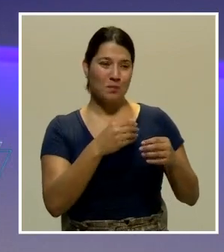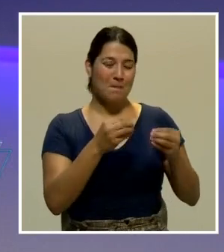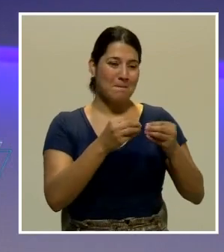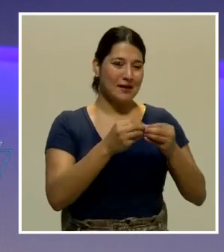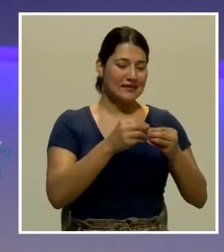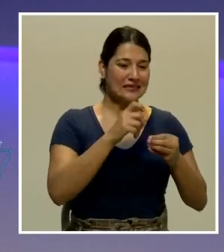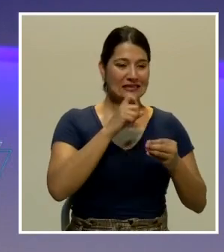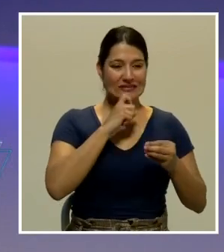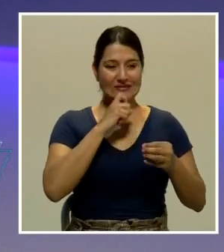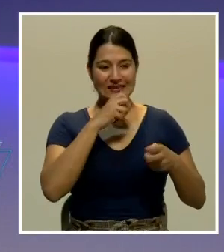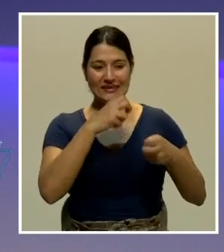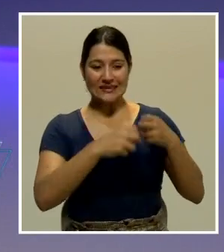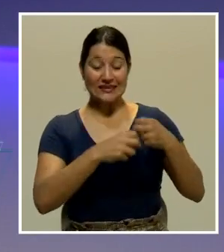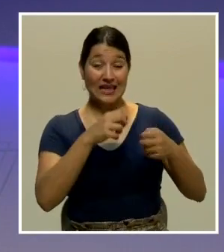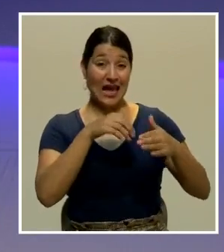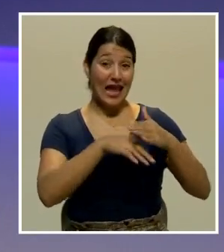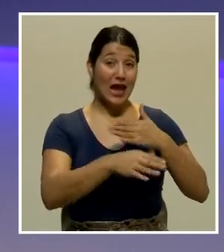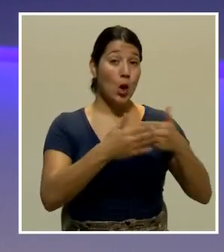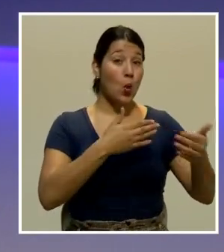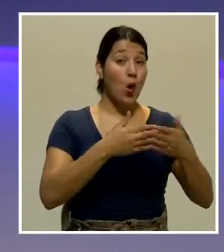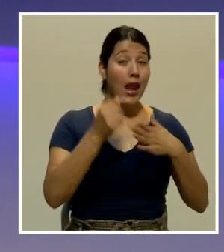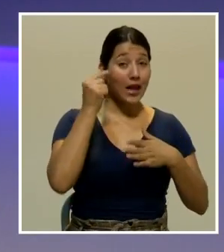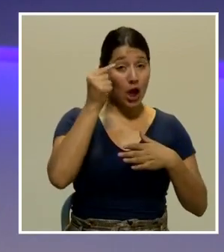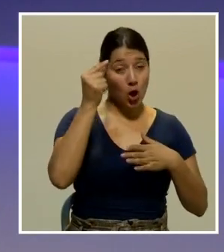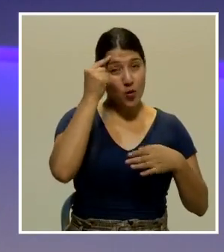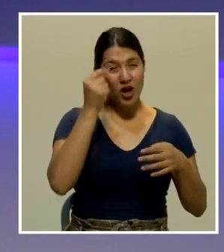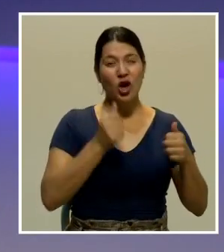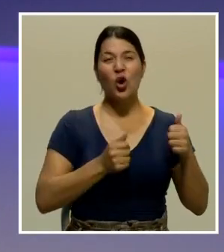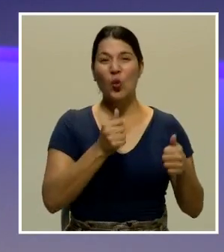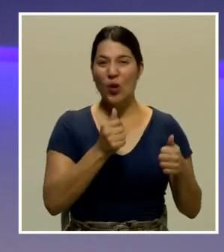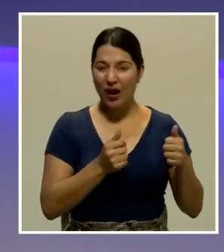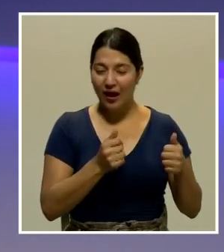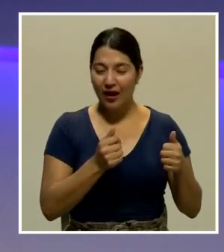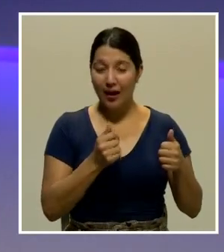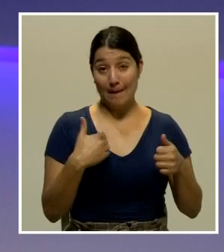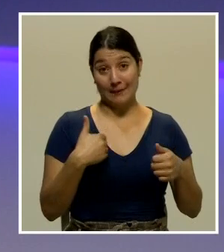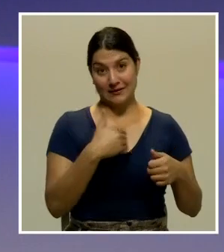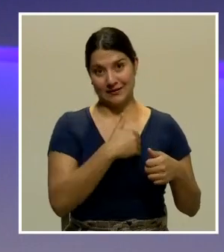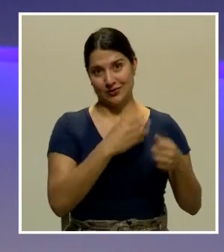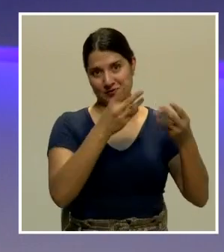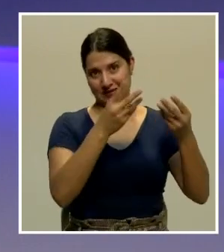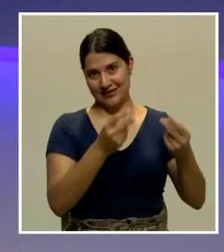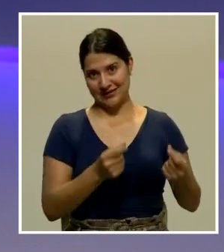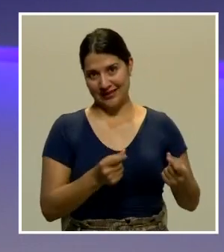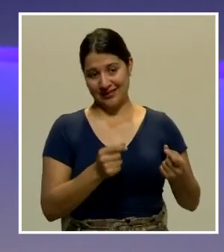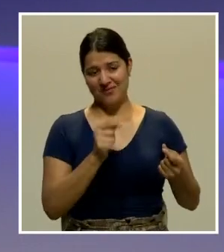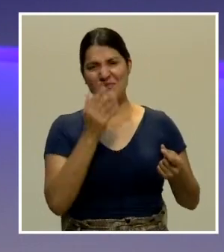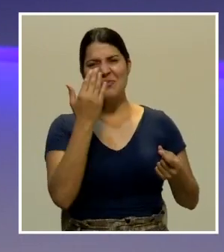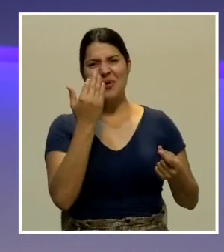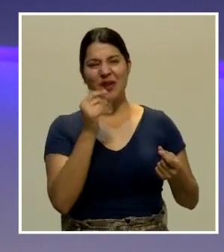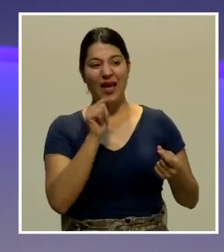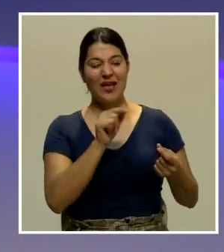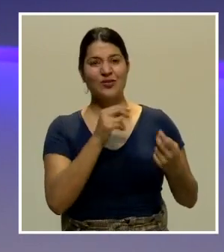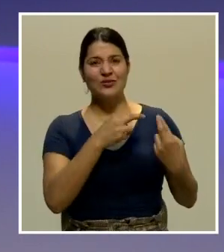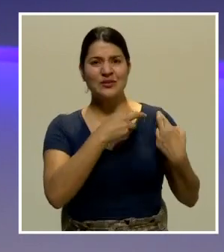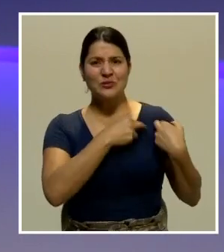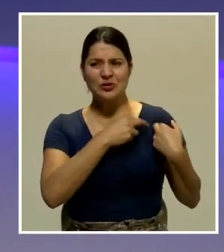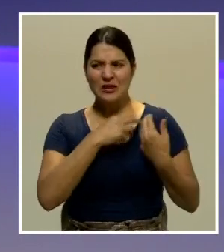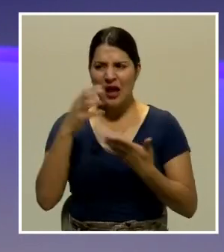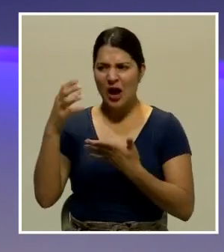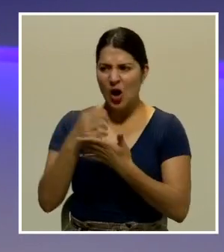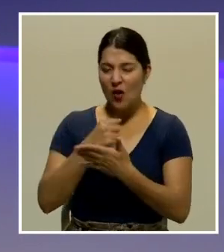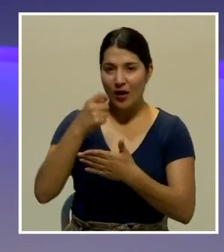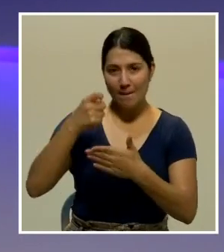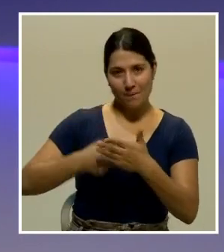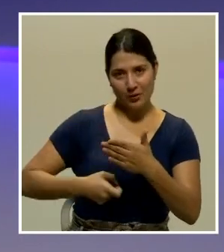en cualquier gobierno es la del Ministerio de Hacienda. A ellos les toca cobrar impuestos y